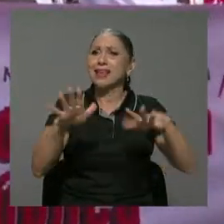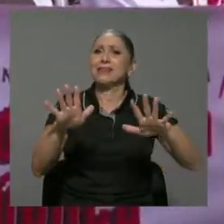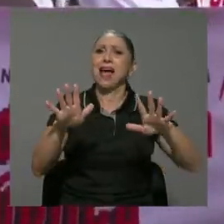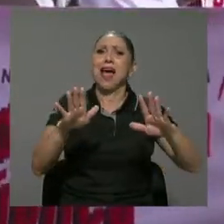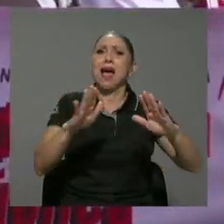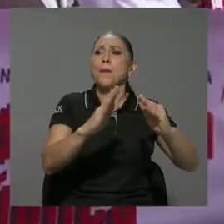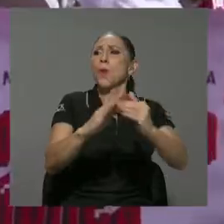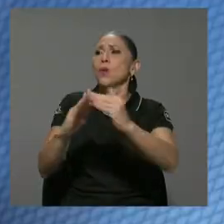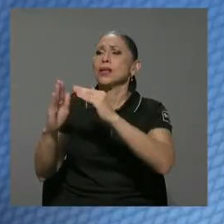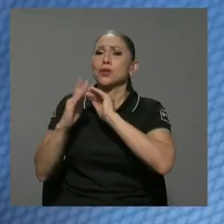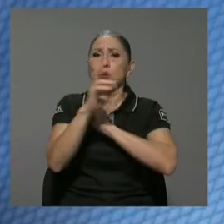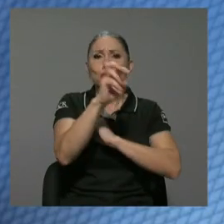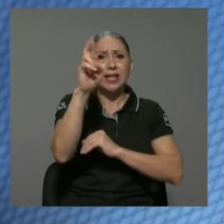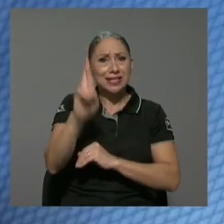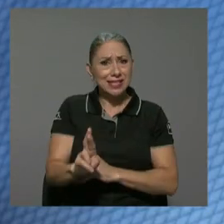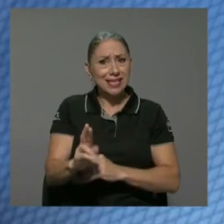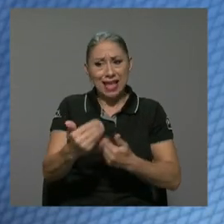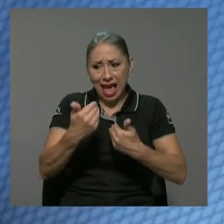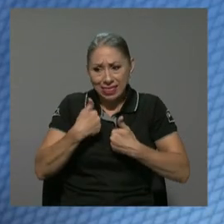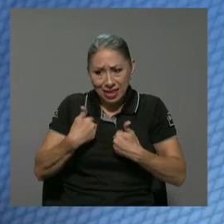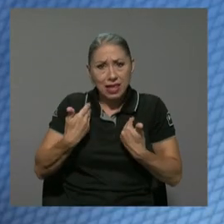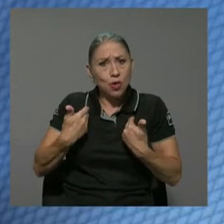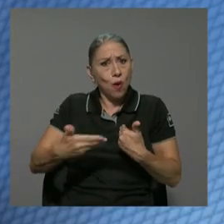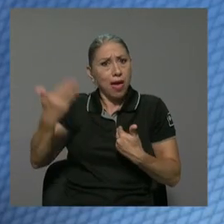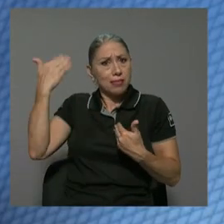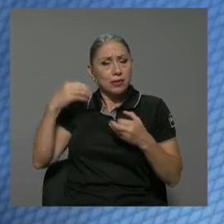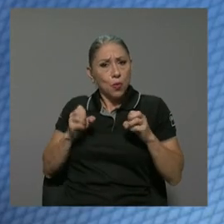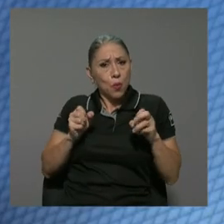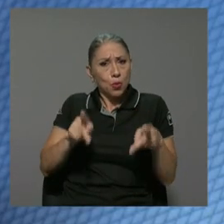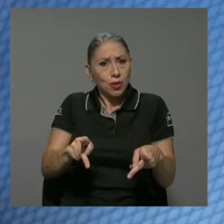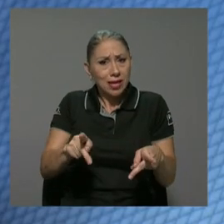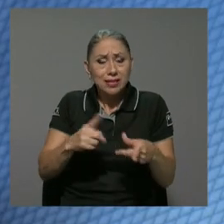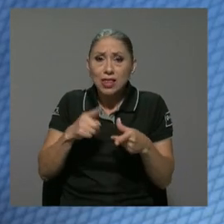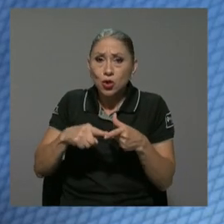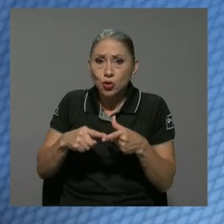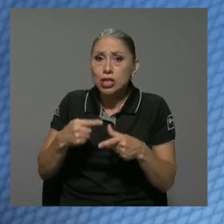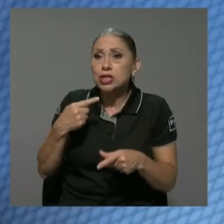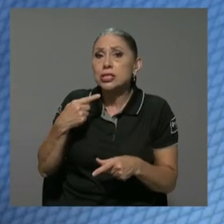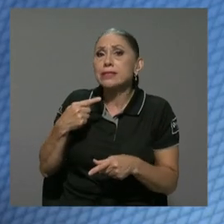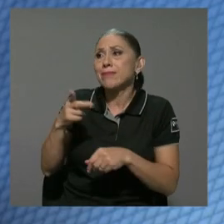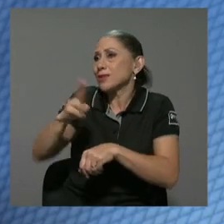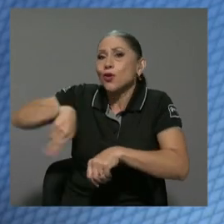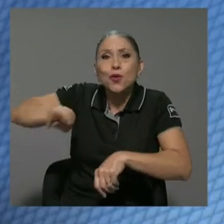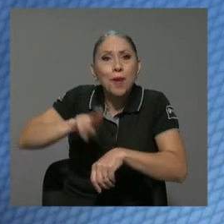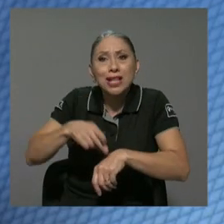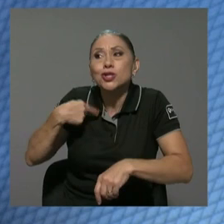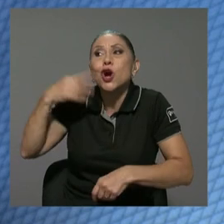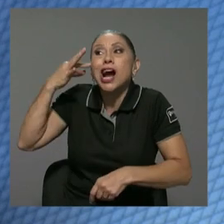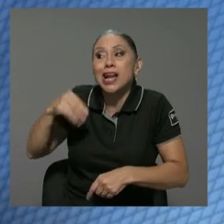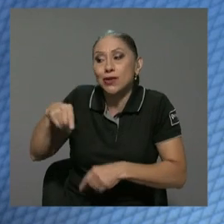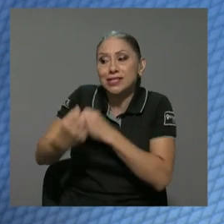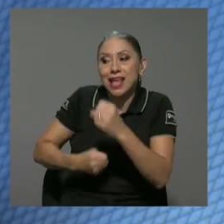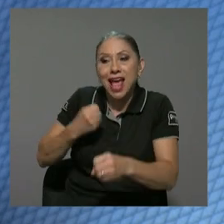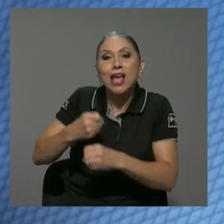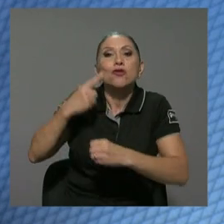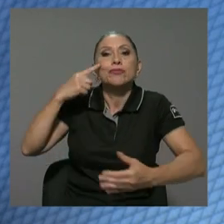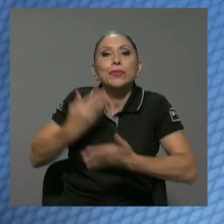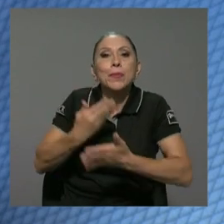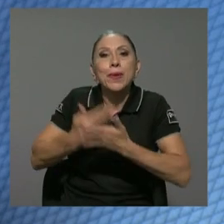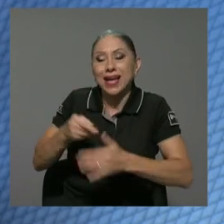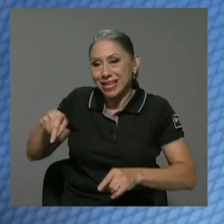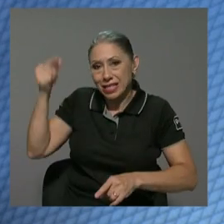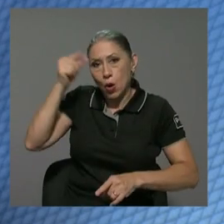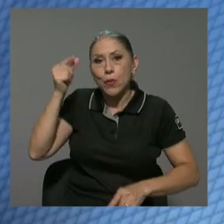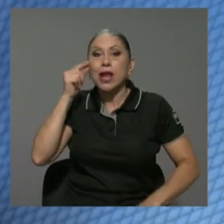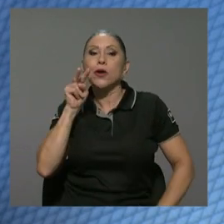con oportunidades en este tema. Entonces, es normal, ¿verdad? Creo que este año ya se va a evidenciar, y este gobierno lo va a vivir, que